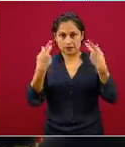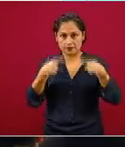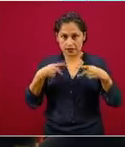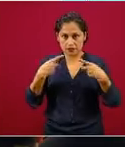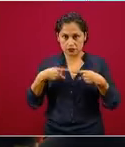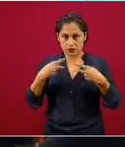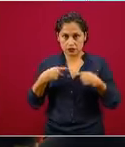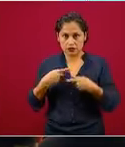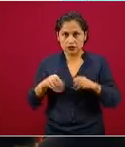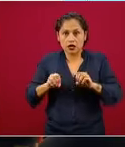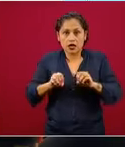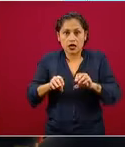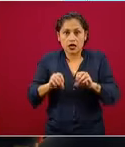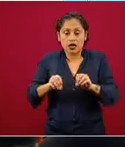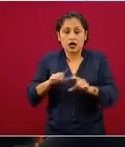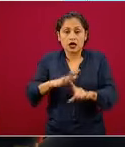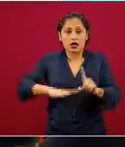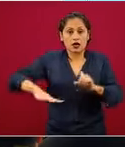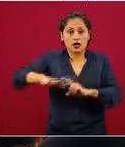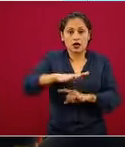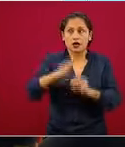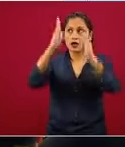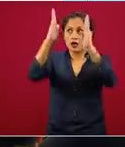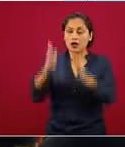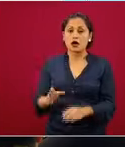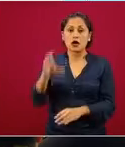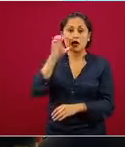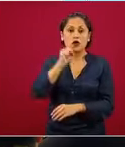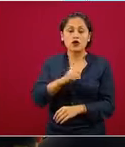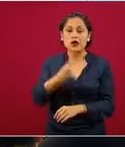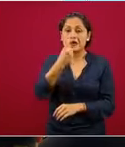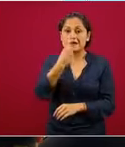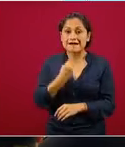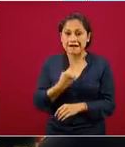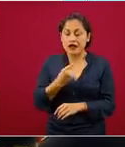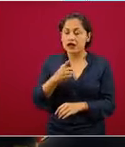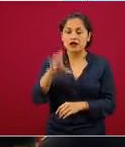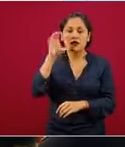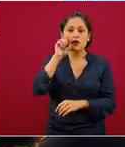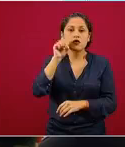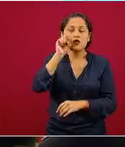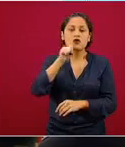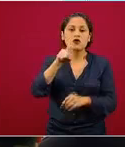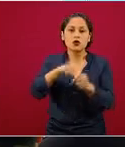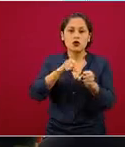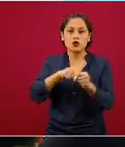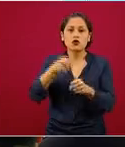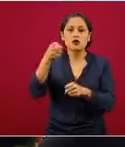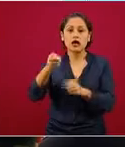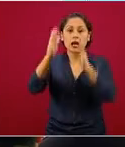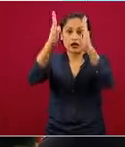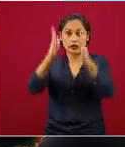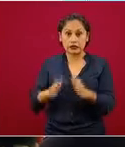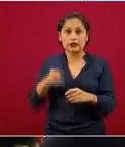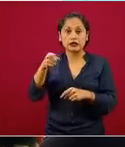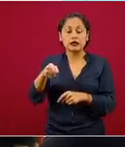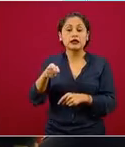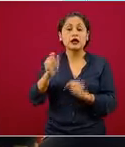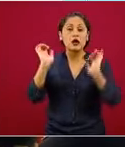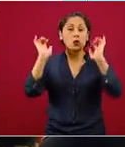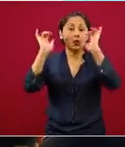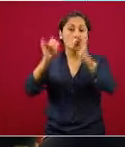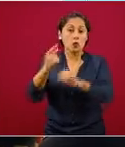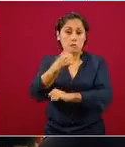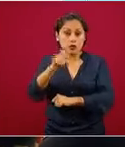en condición naranja, no puede tener 6,000 personas operando. Irremediablemente tendrá que reducir su aforo.